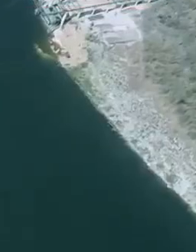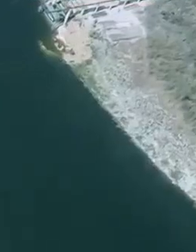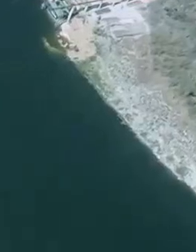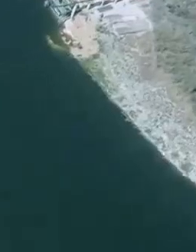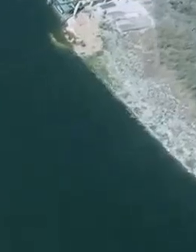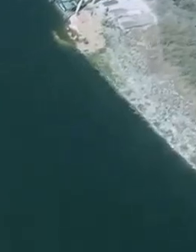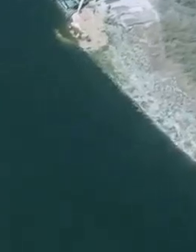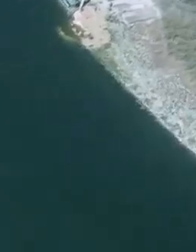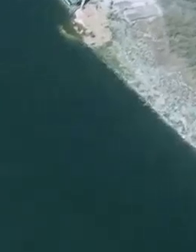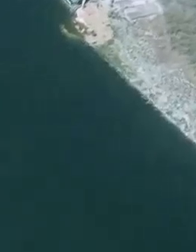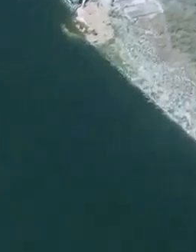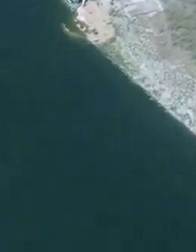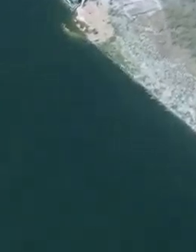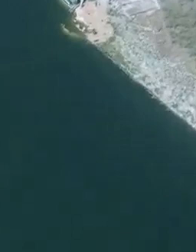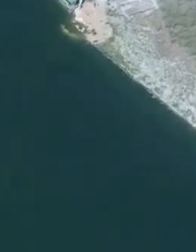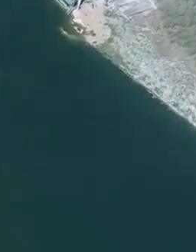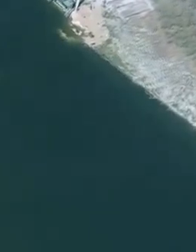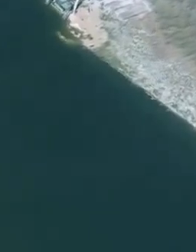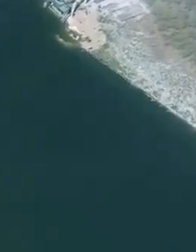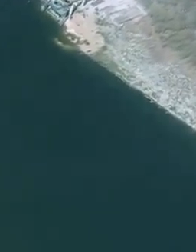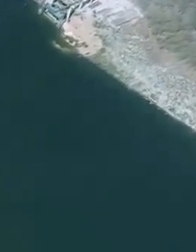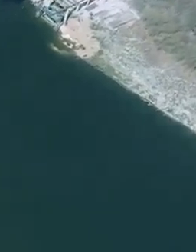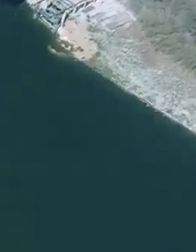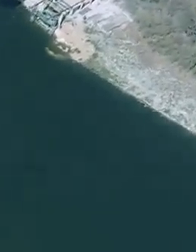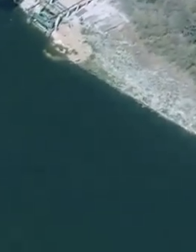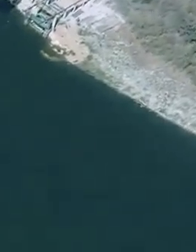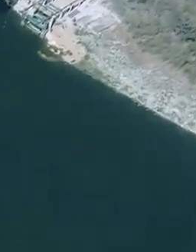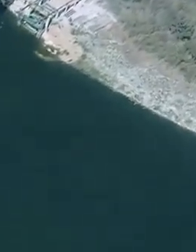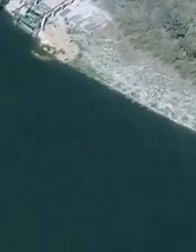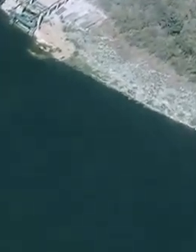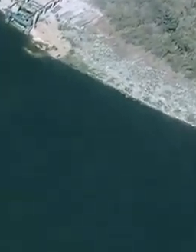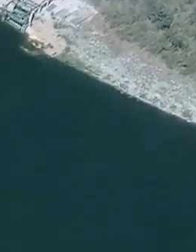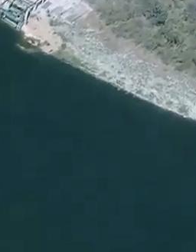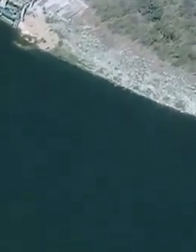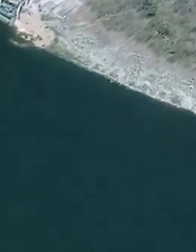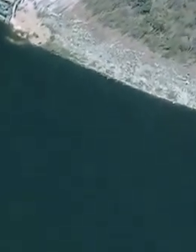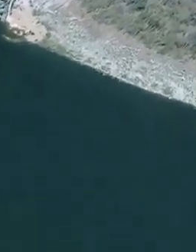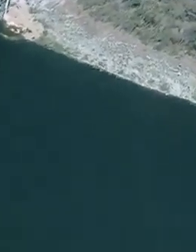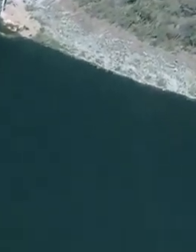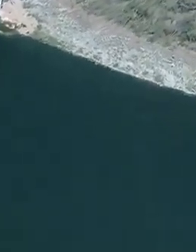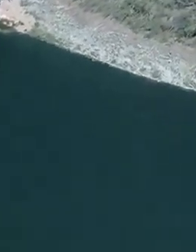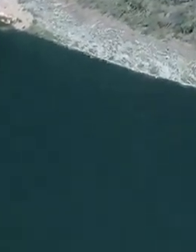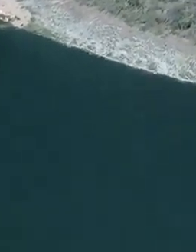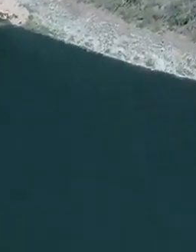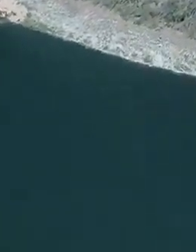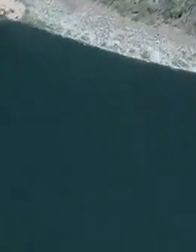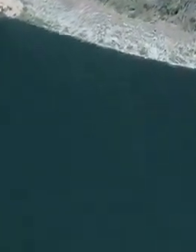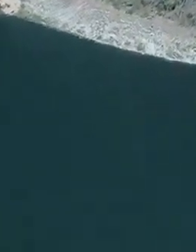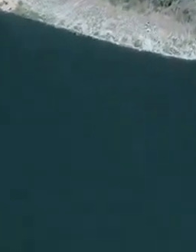civil. Es un claro como de 400 metros. Y también,